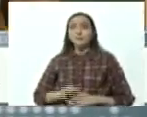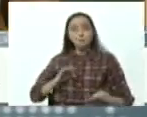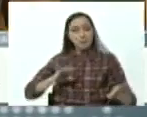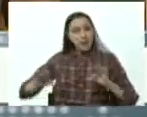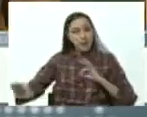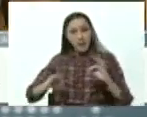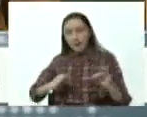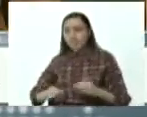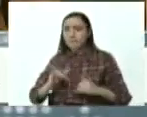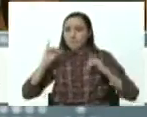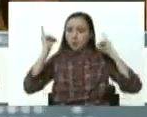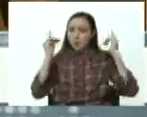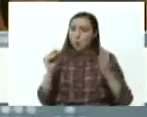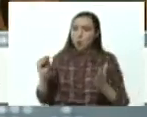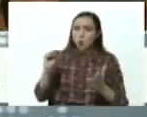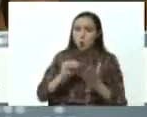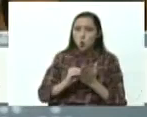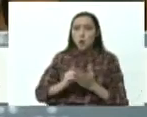Bueno,